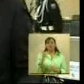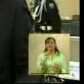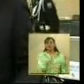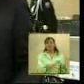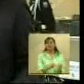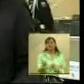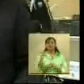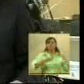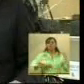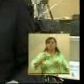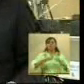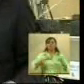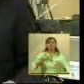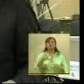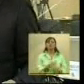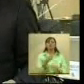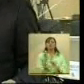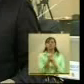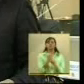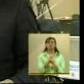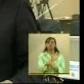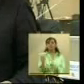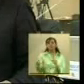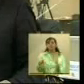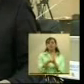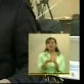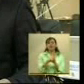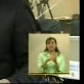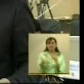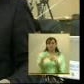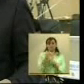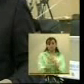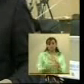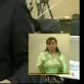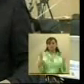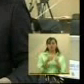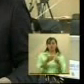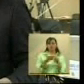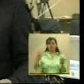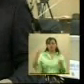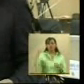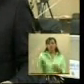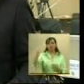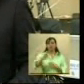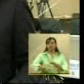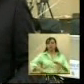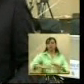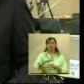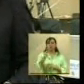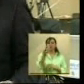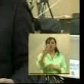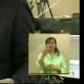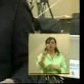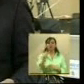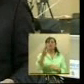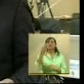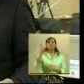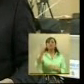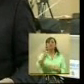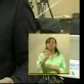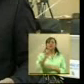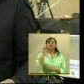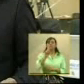ordenamiento jurídico de nuestra institución y leyes de la República, con este acto militar en la base de Taura, el 16 de enero de